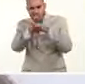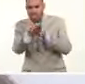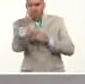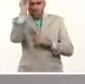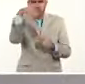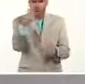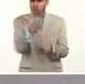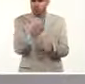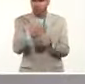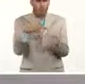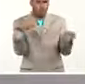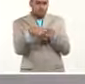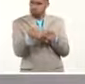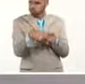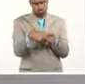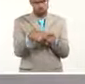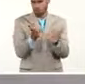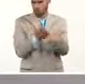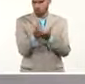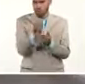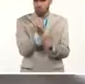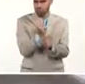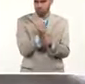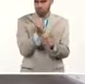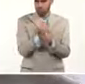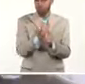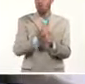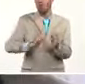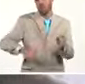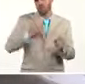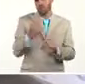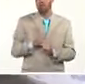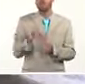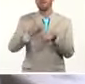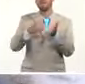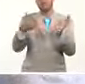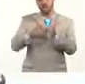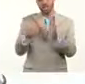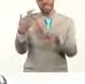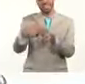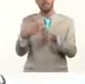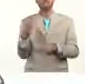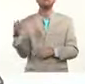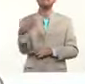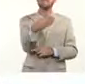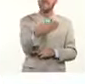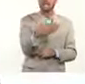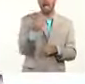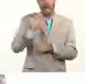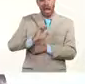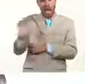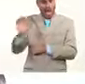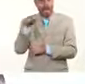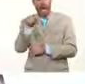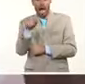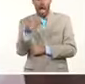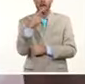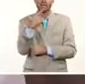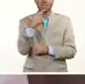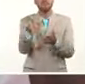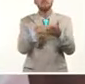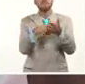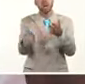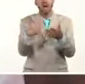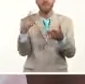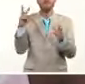detiene la actividad cultural. El proyecto comunitario Pececitos del Este ensaya el estreno de la obra del verano. Me